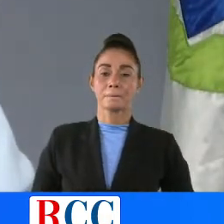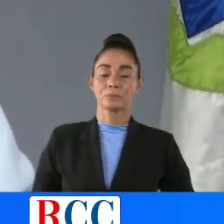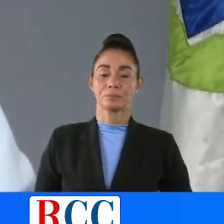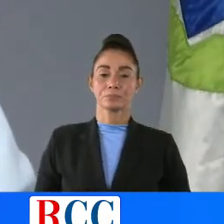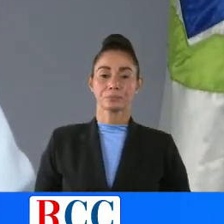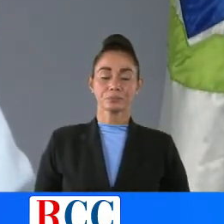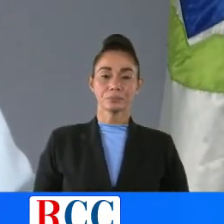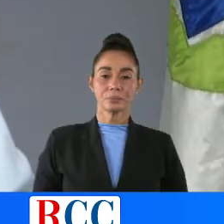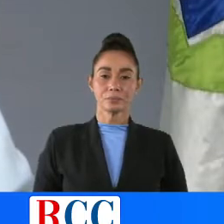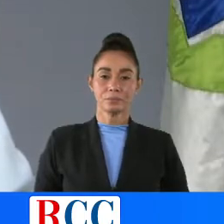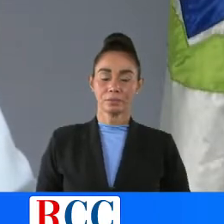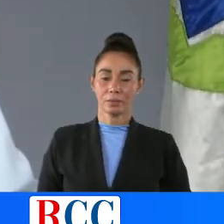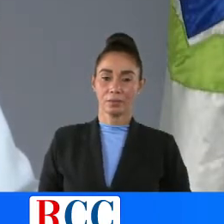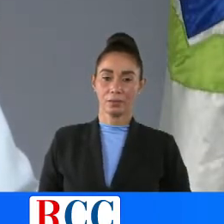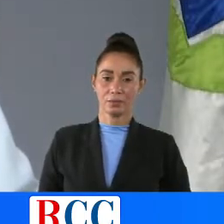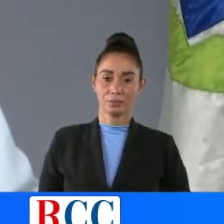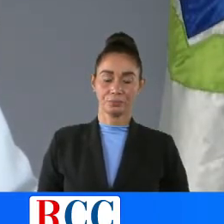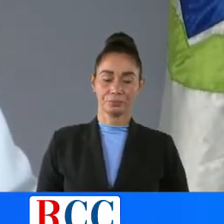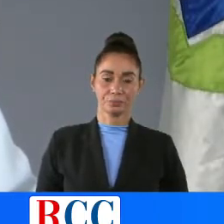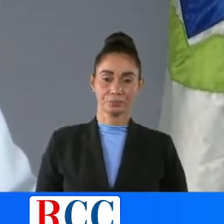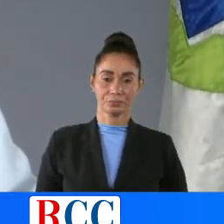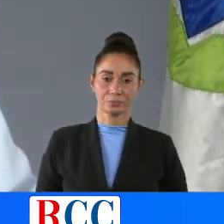que tenemos